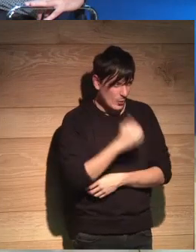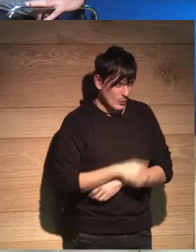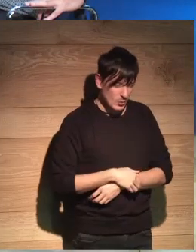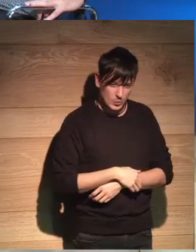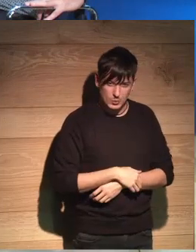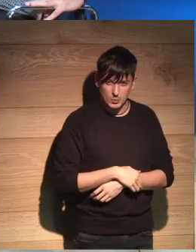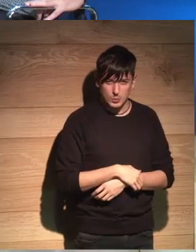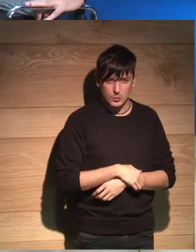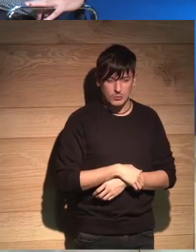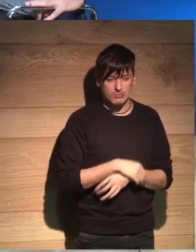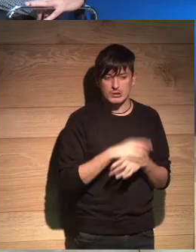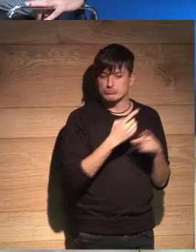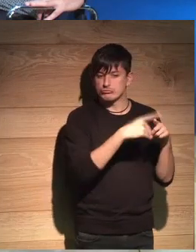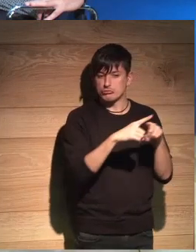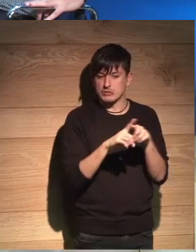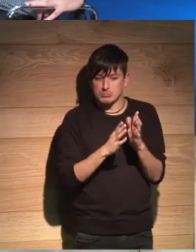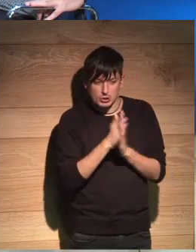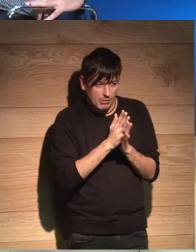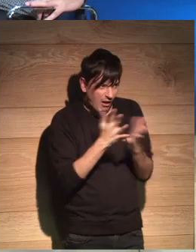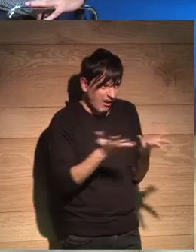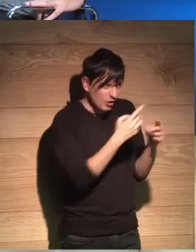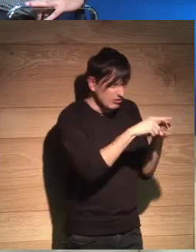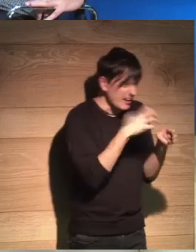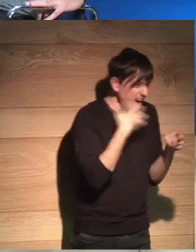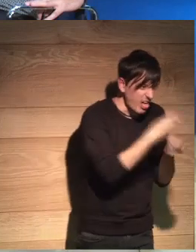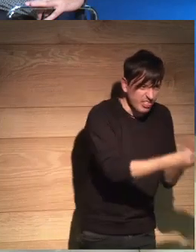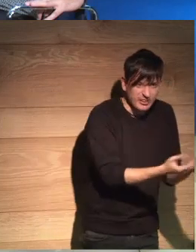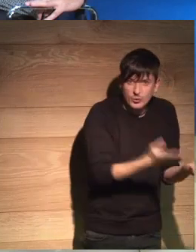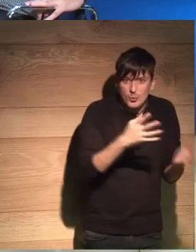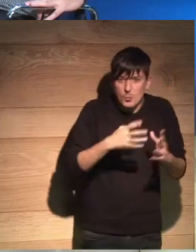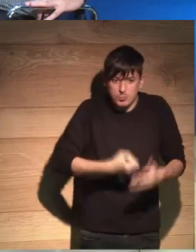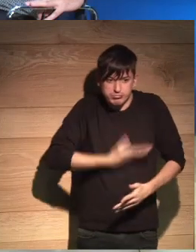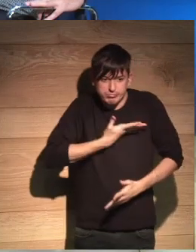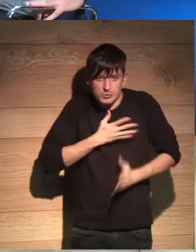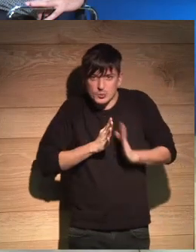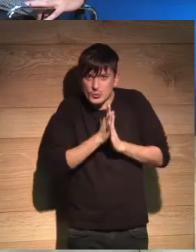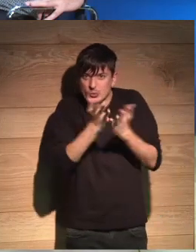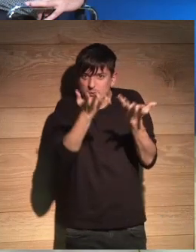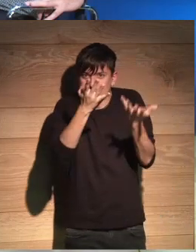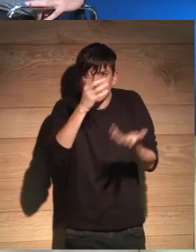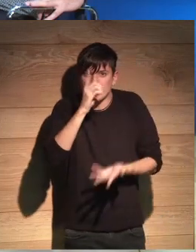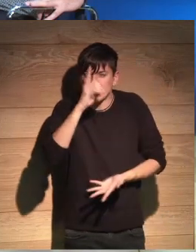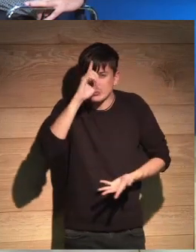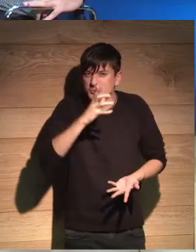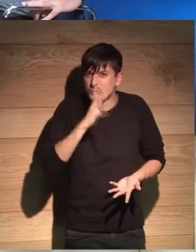Nunca he sabido las cosas que motivan a la gente para hacer estas cosas tan raras, ¿vale? Pero sí que es cierto